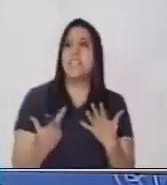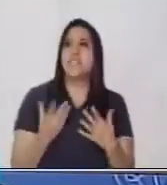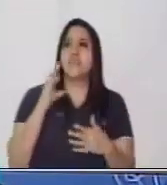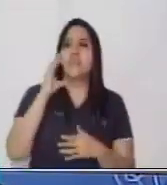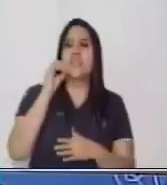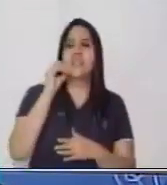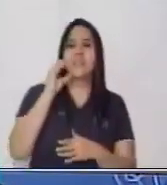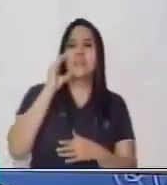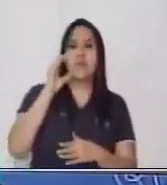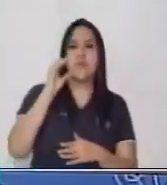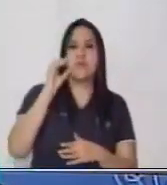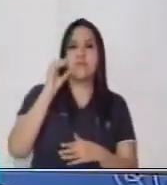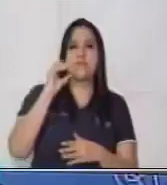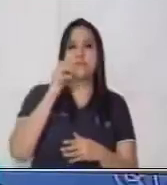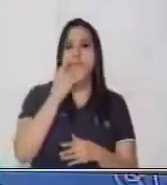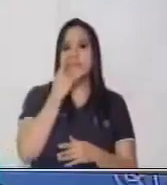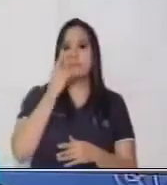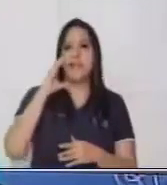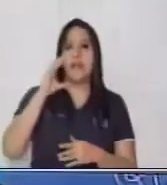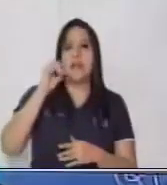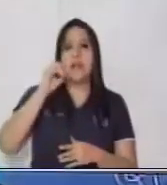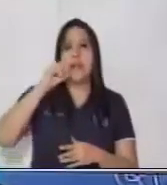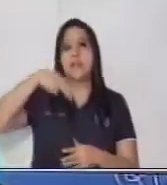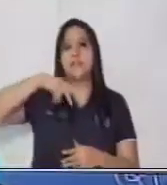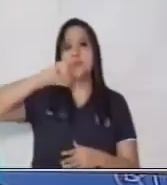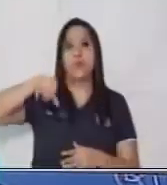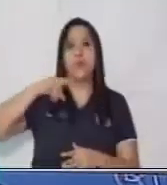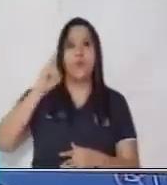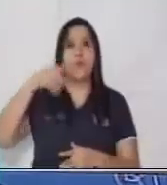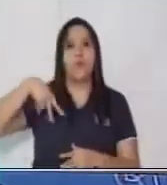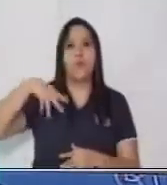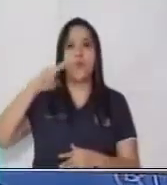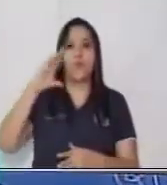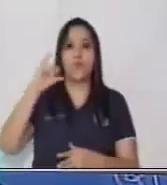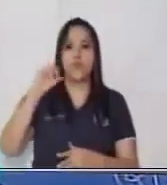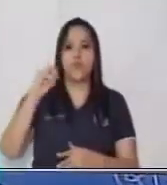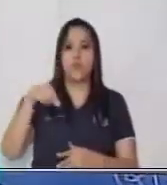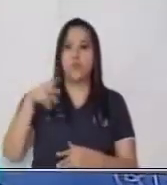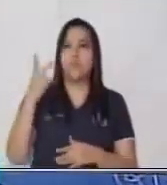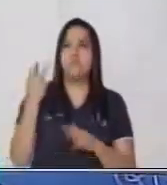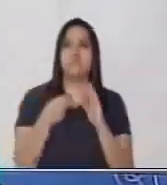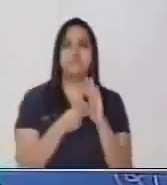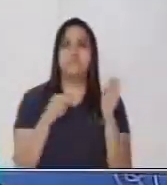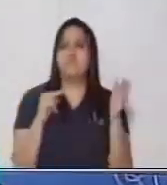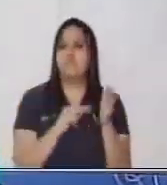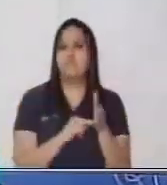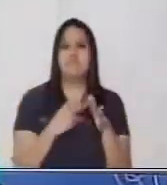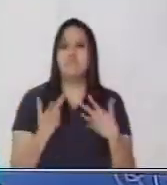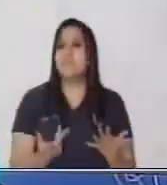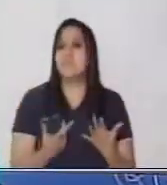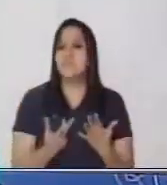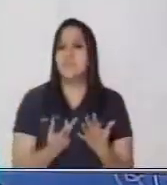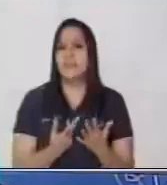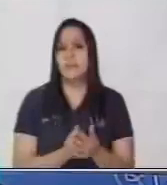conjunciones? ¿Cuál es la función de una conjunción dentro de una oración?